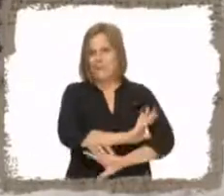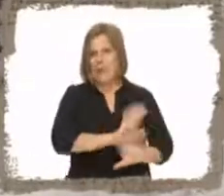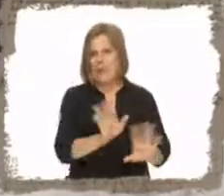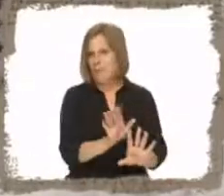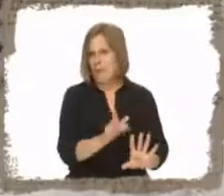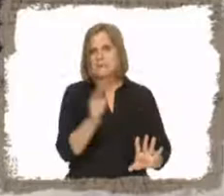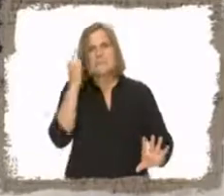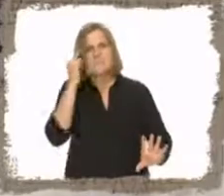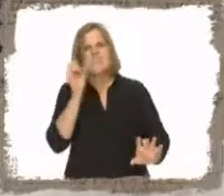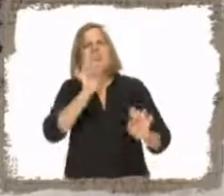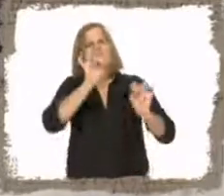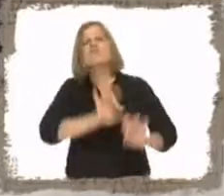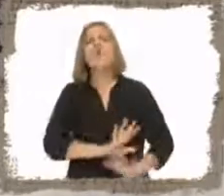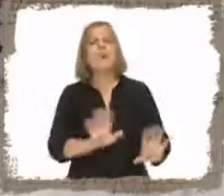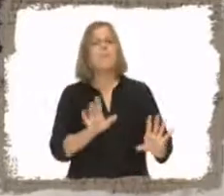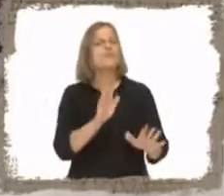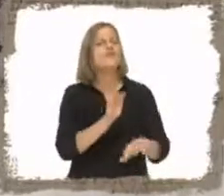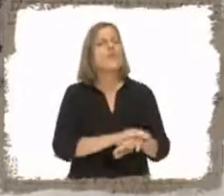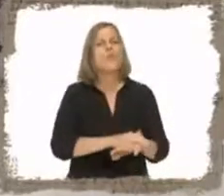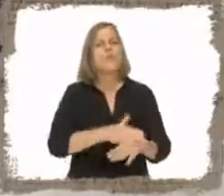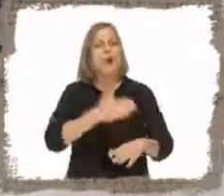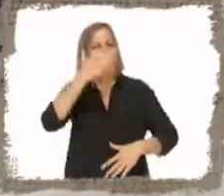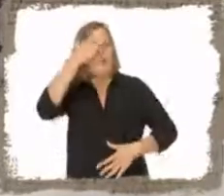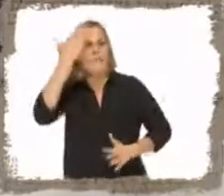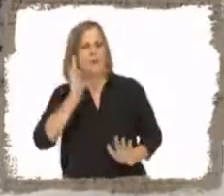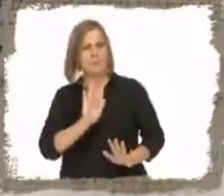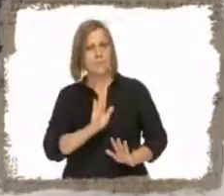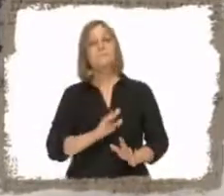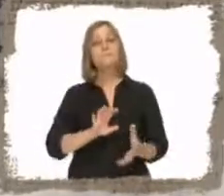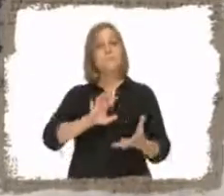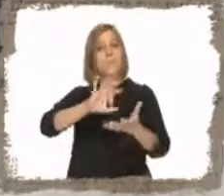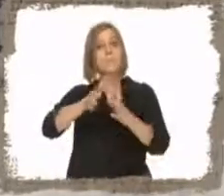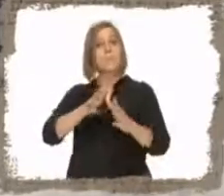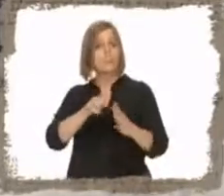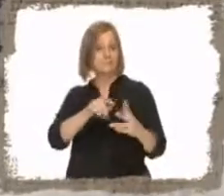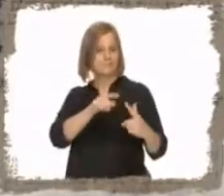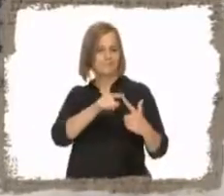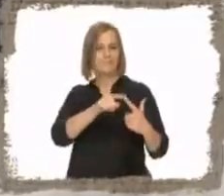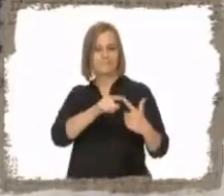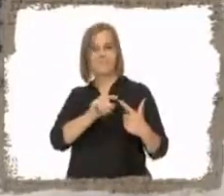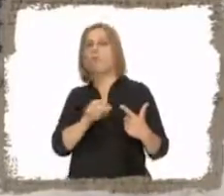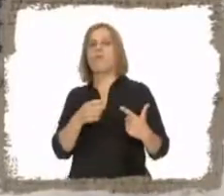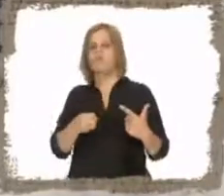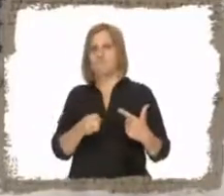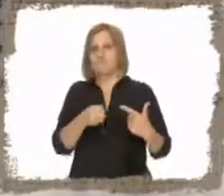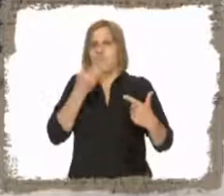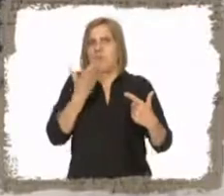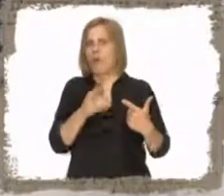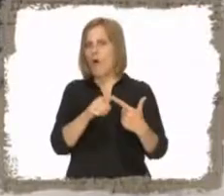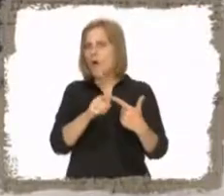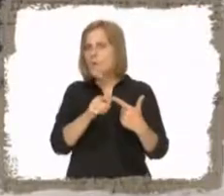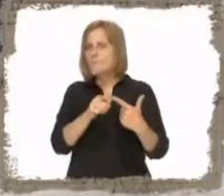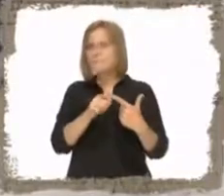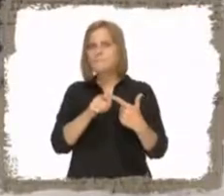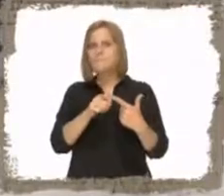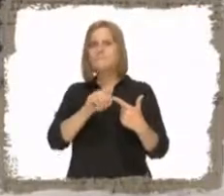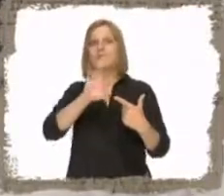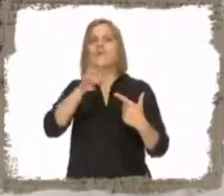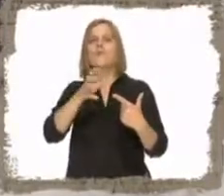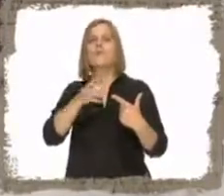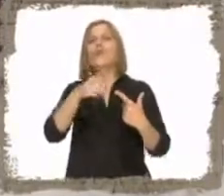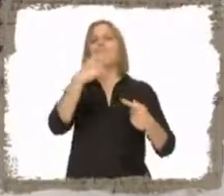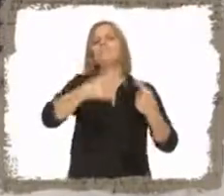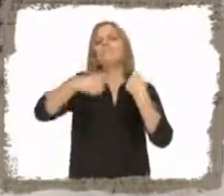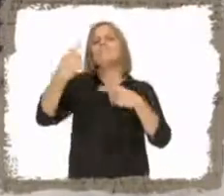humano y se cree que solamente lo afecta a eso para estar sano o enfermo. El modelo que supera, o un modelo que incorpora más variables,